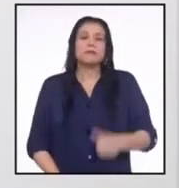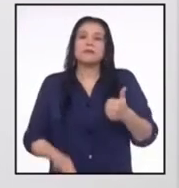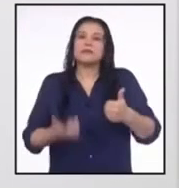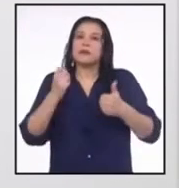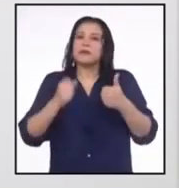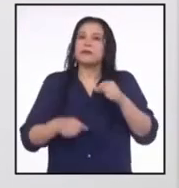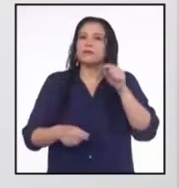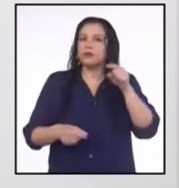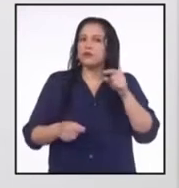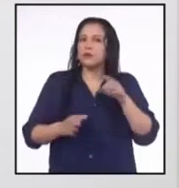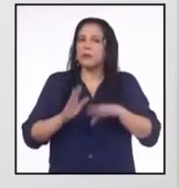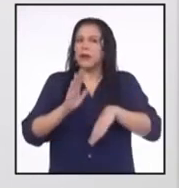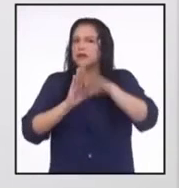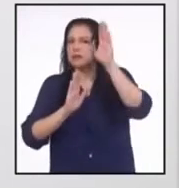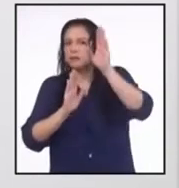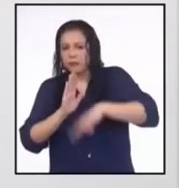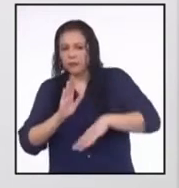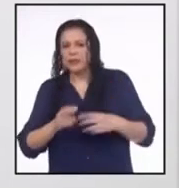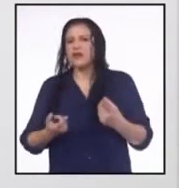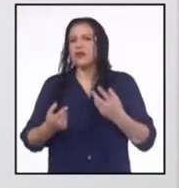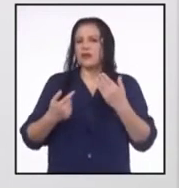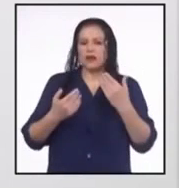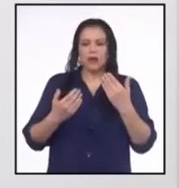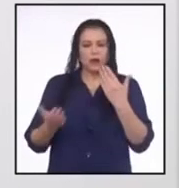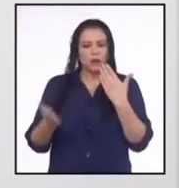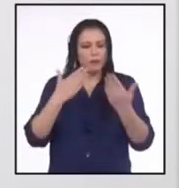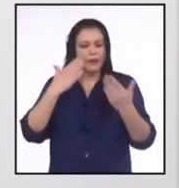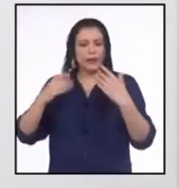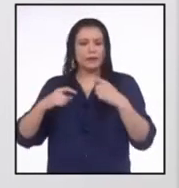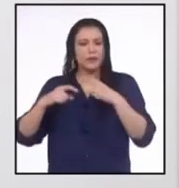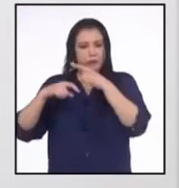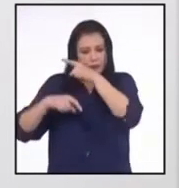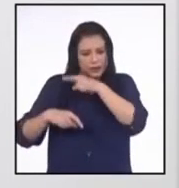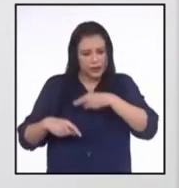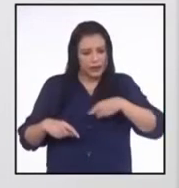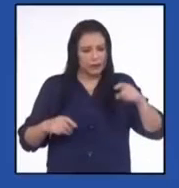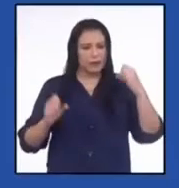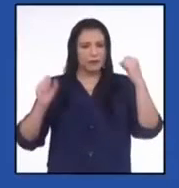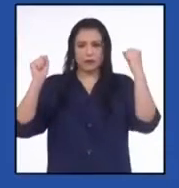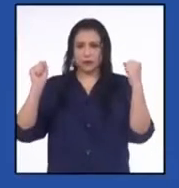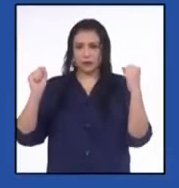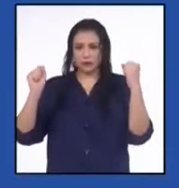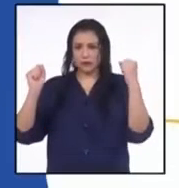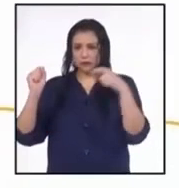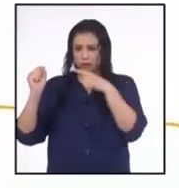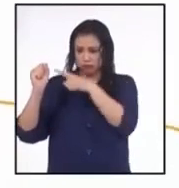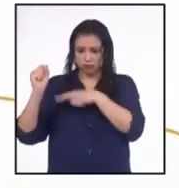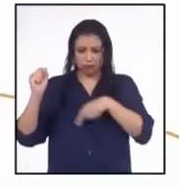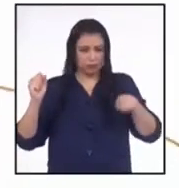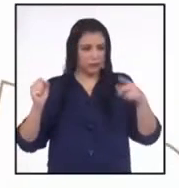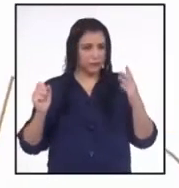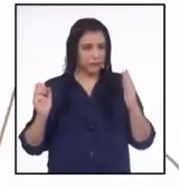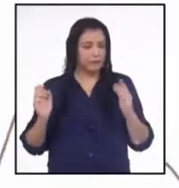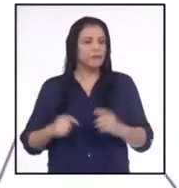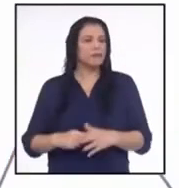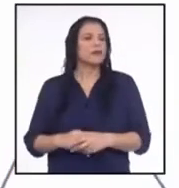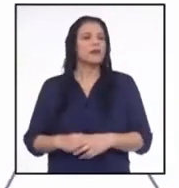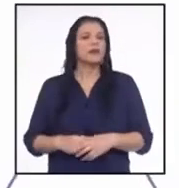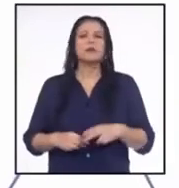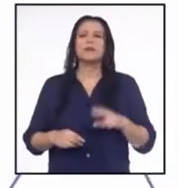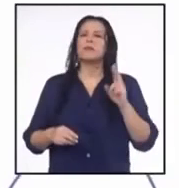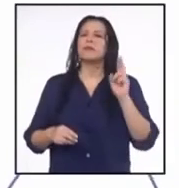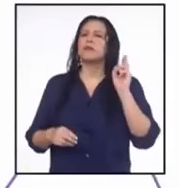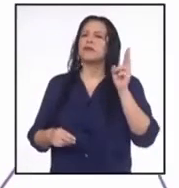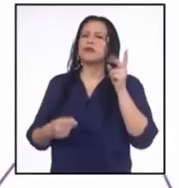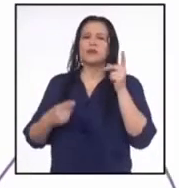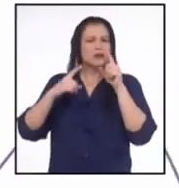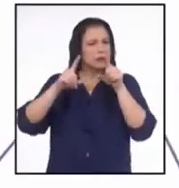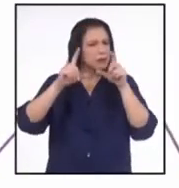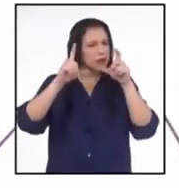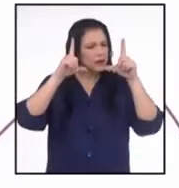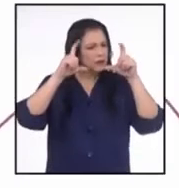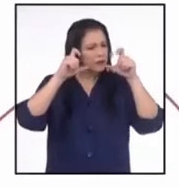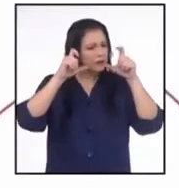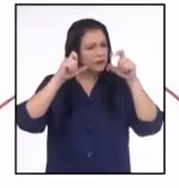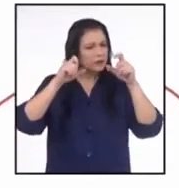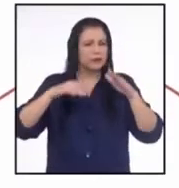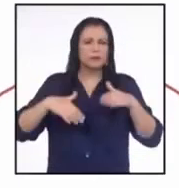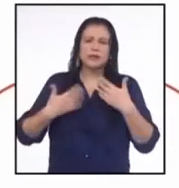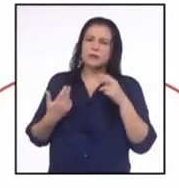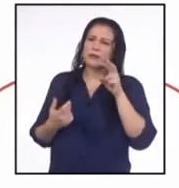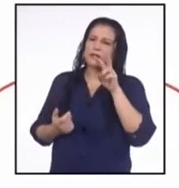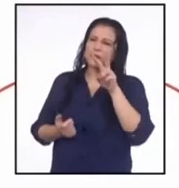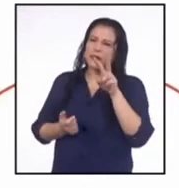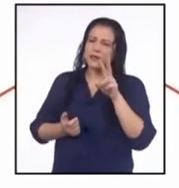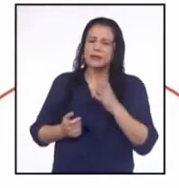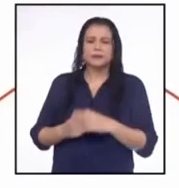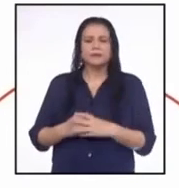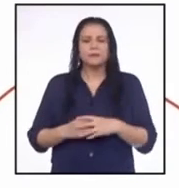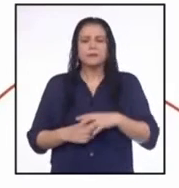máximo o mínimo respecto al cable que se encuentra entre los pilares? Profesora, según la fotografía mostrada, podemos